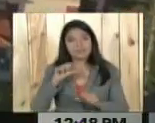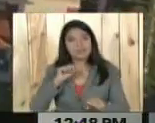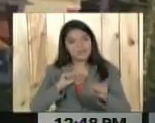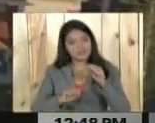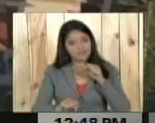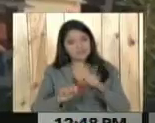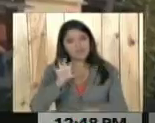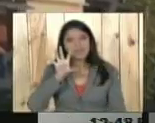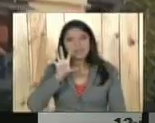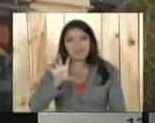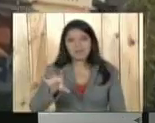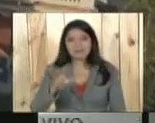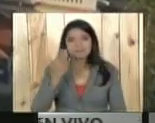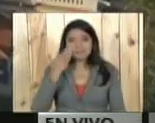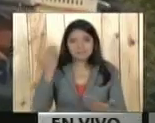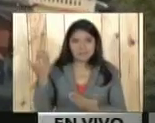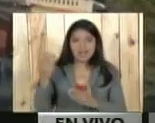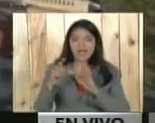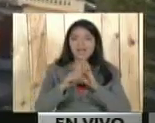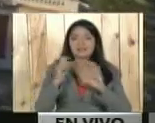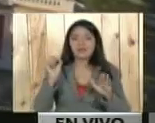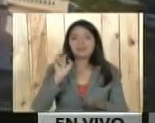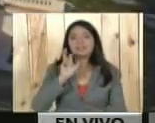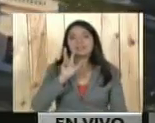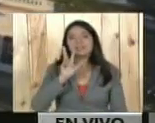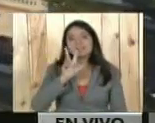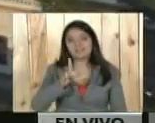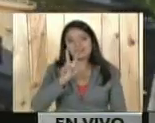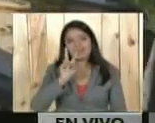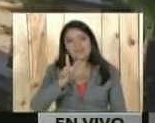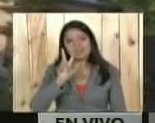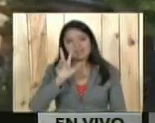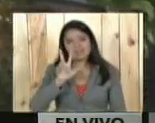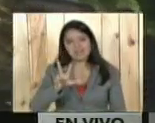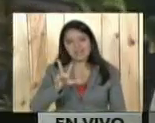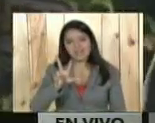de la Nación, según lo que establece el artículo 323 de la Constitución de la República